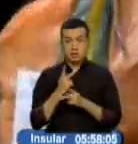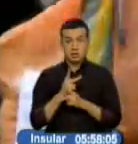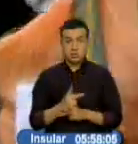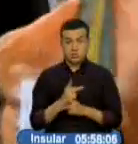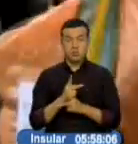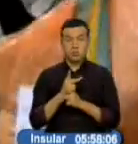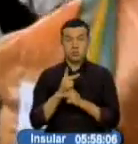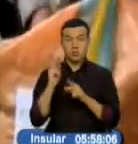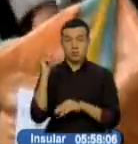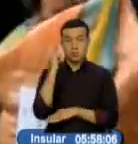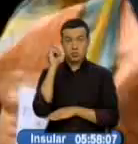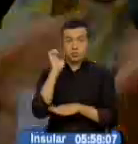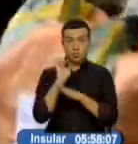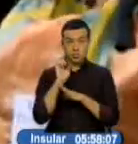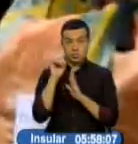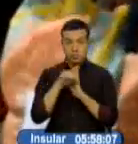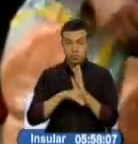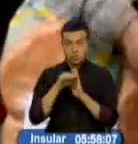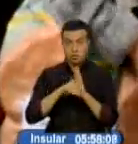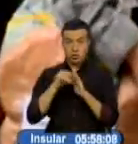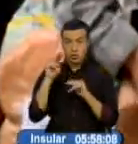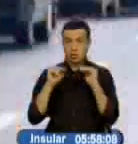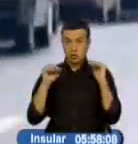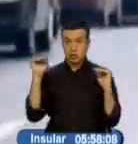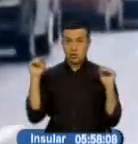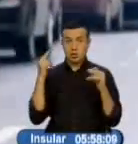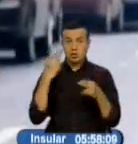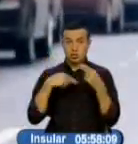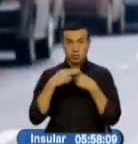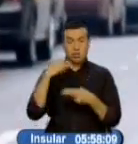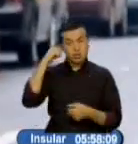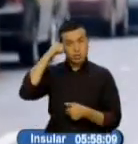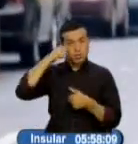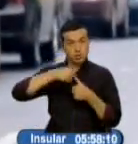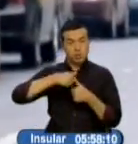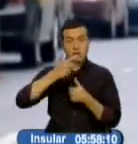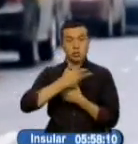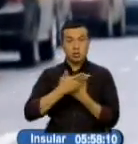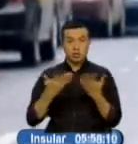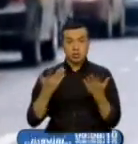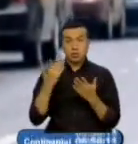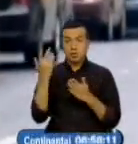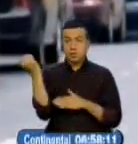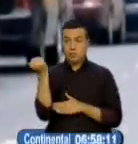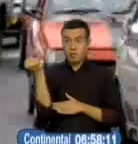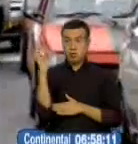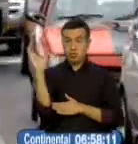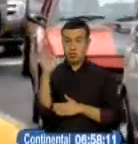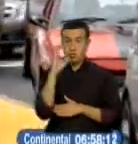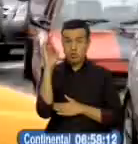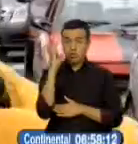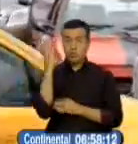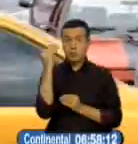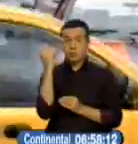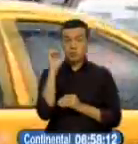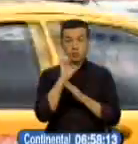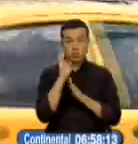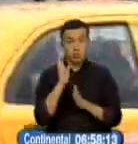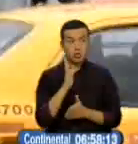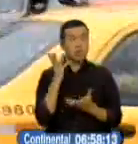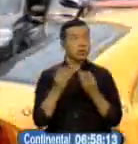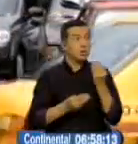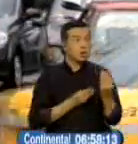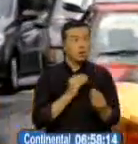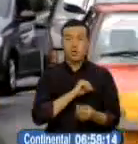nacional y así equilibrar la balanza comercial. Recordemos que la depreciación del peso colombiano provocó que miles de